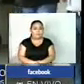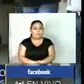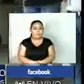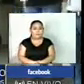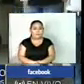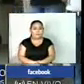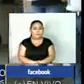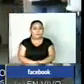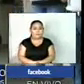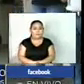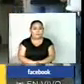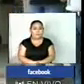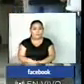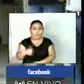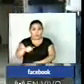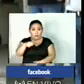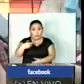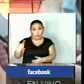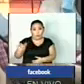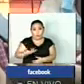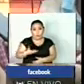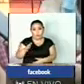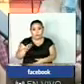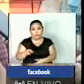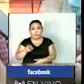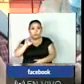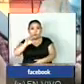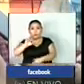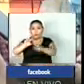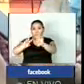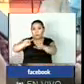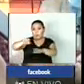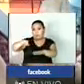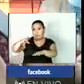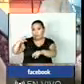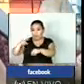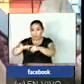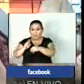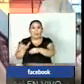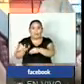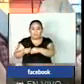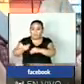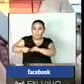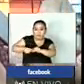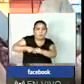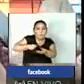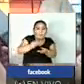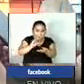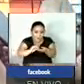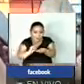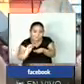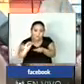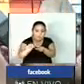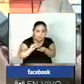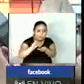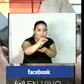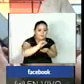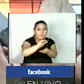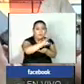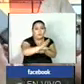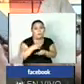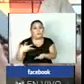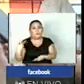El monto que hemos asignado llega a los 37 mil dólares ¿verdad? Entonces este estamos